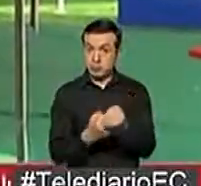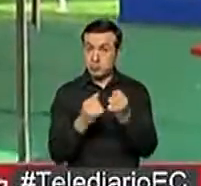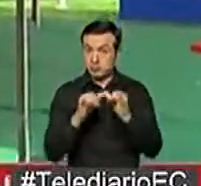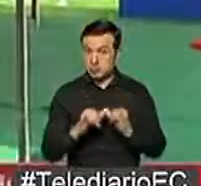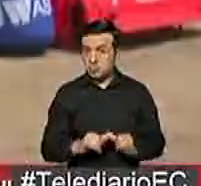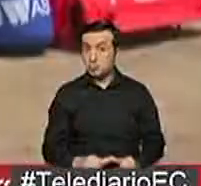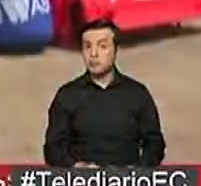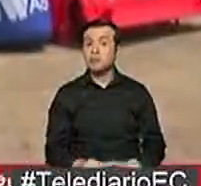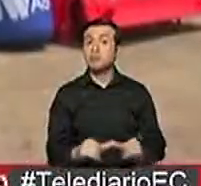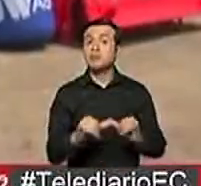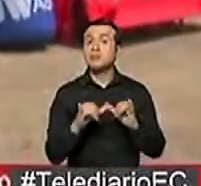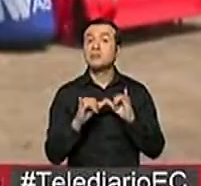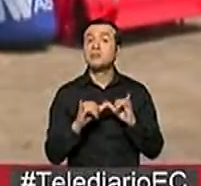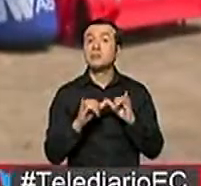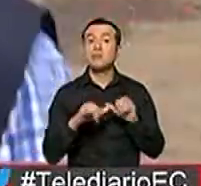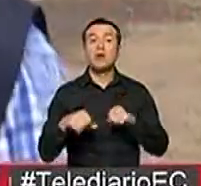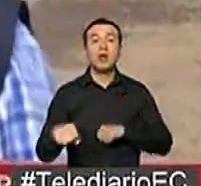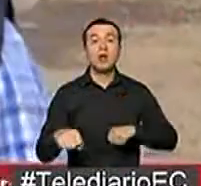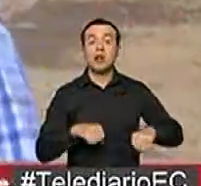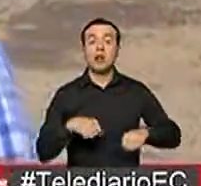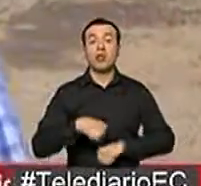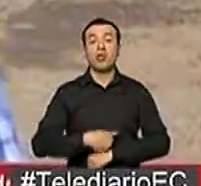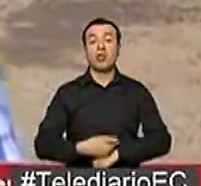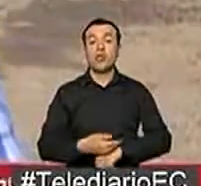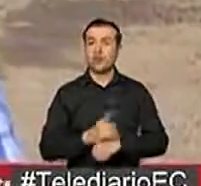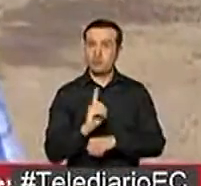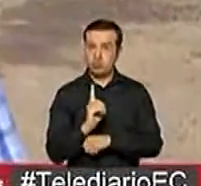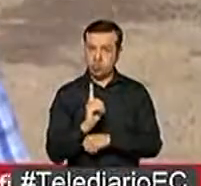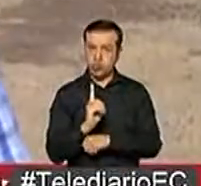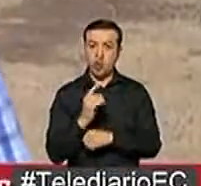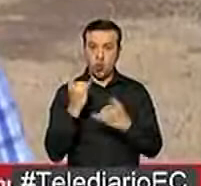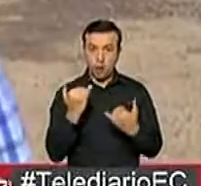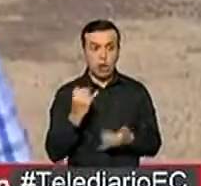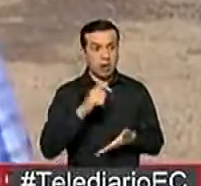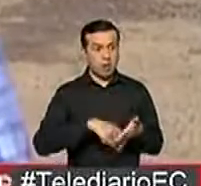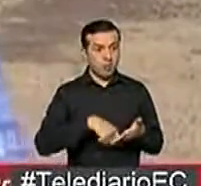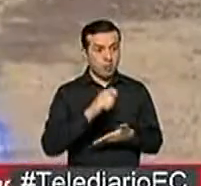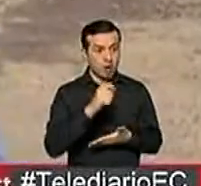créditos para evitar la tramitología. Eso quiere decir que yo le apruebo hoy